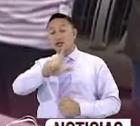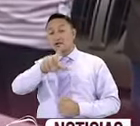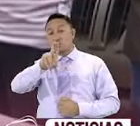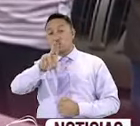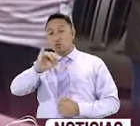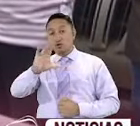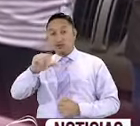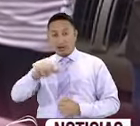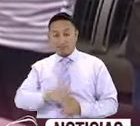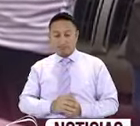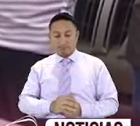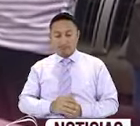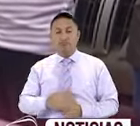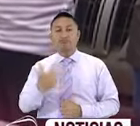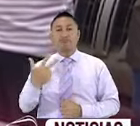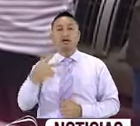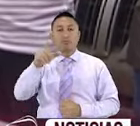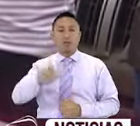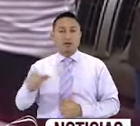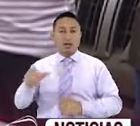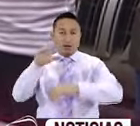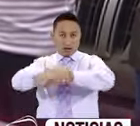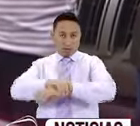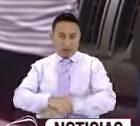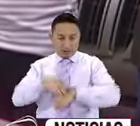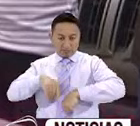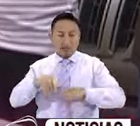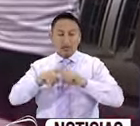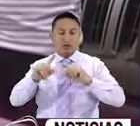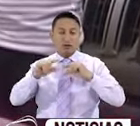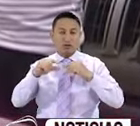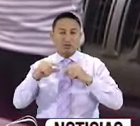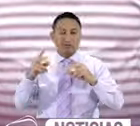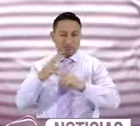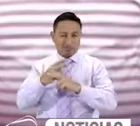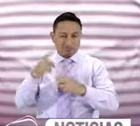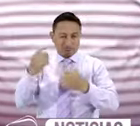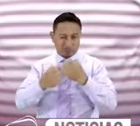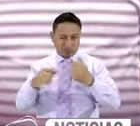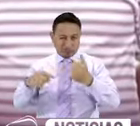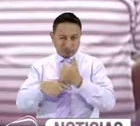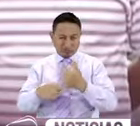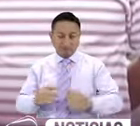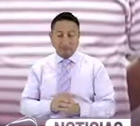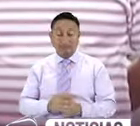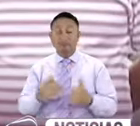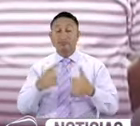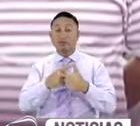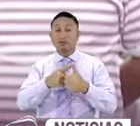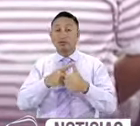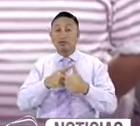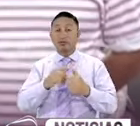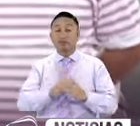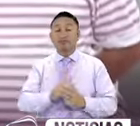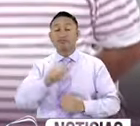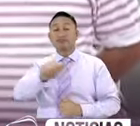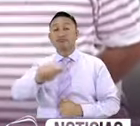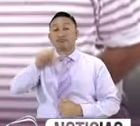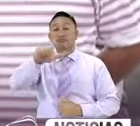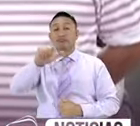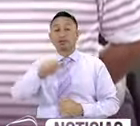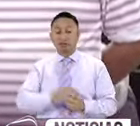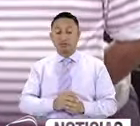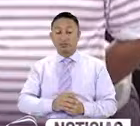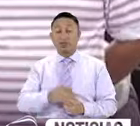detener a 3 personas vinculadas a diversos delitos. Entre ellos se encuentra Alex S., alias